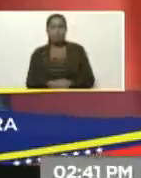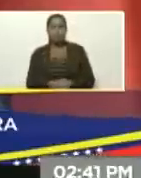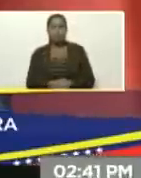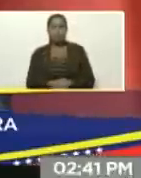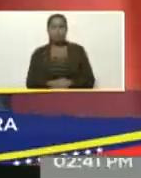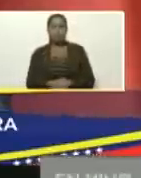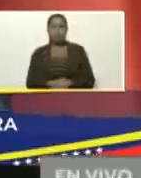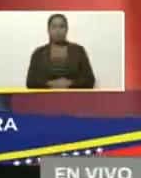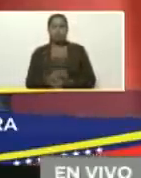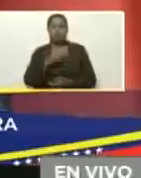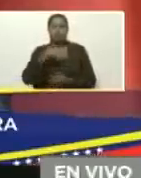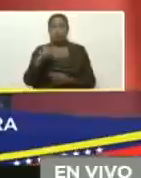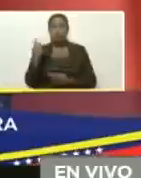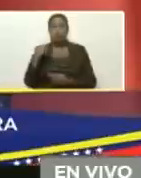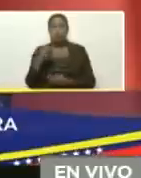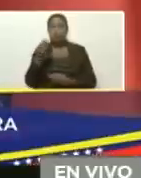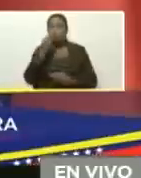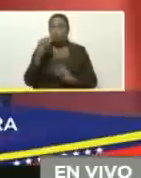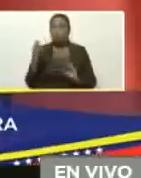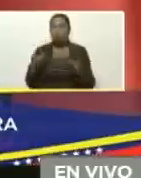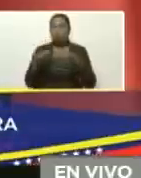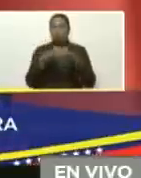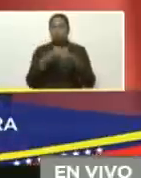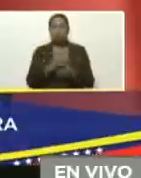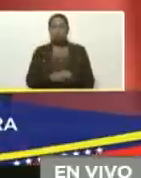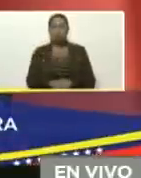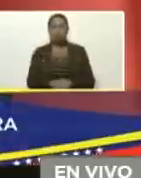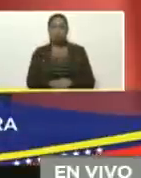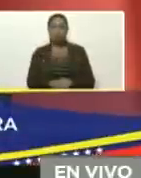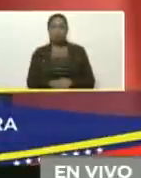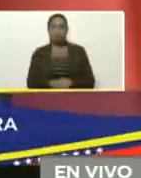hemos tenido una cena